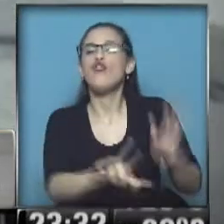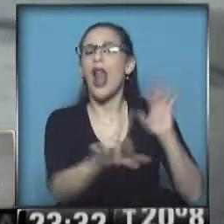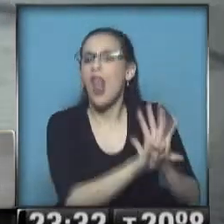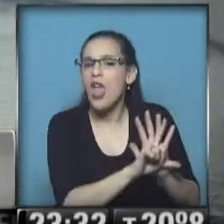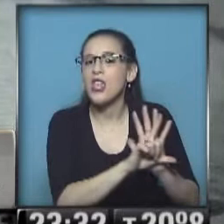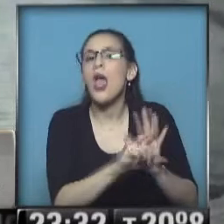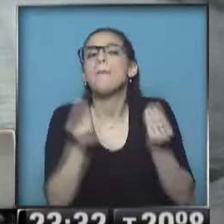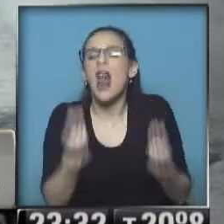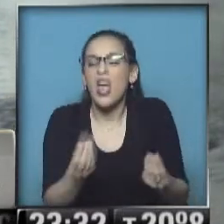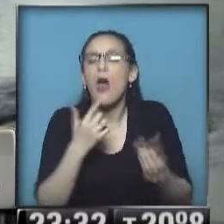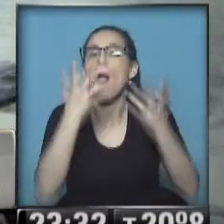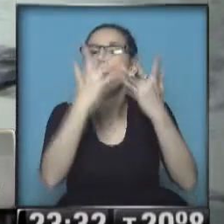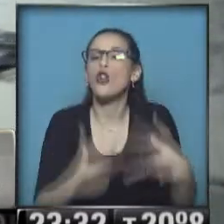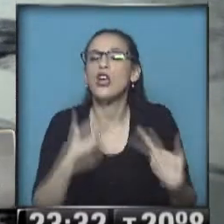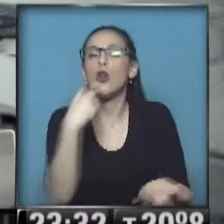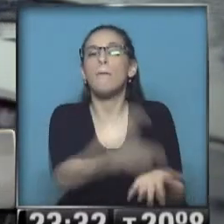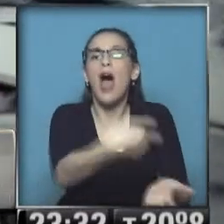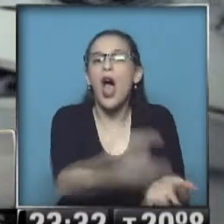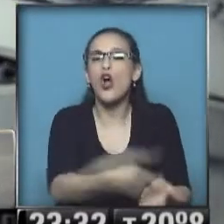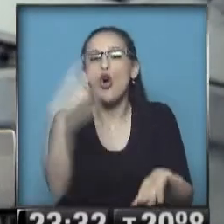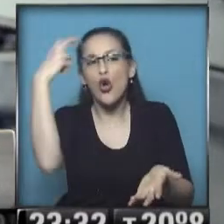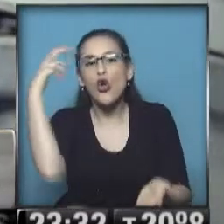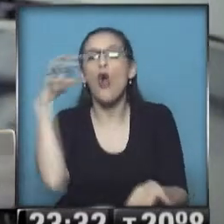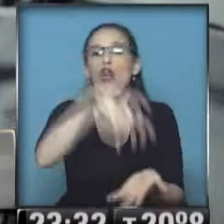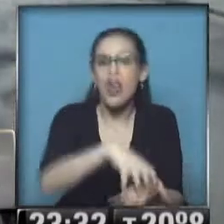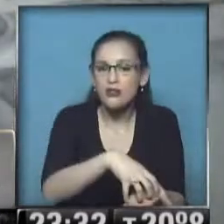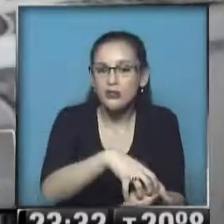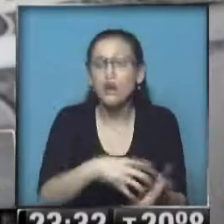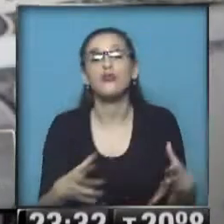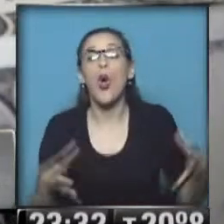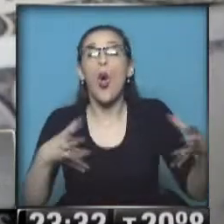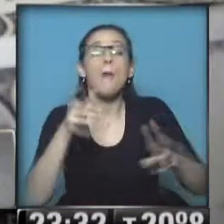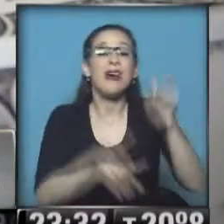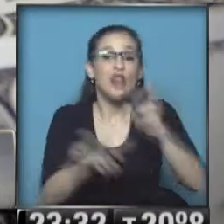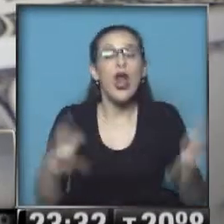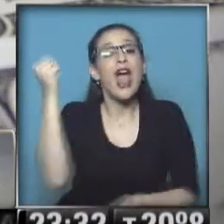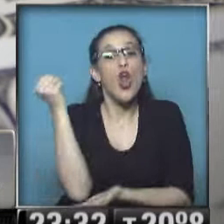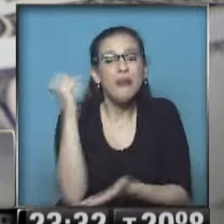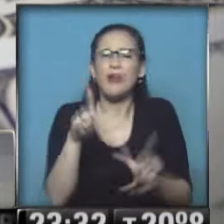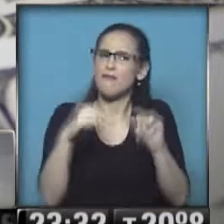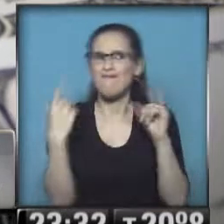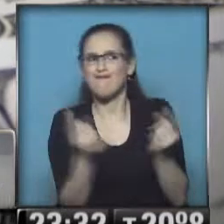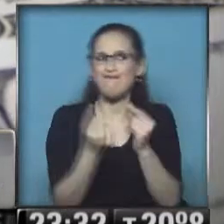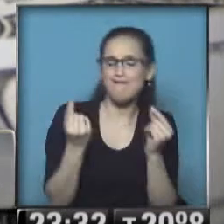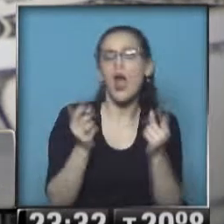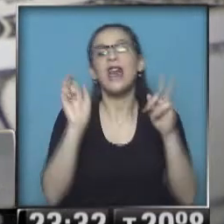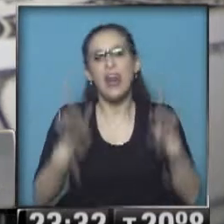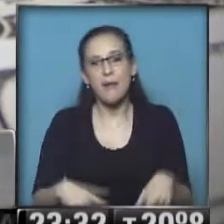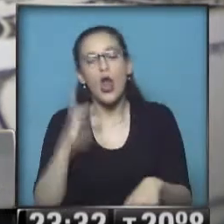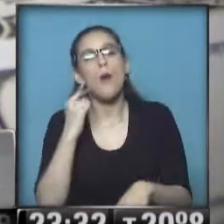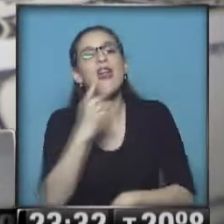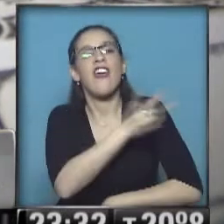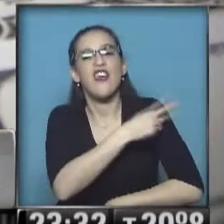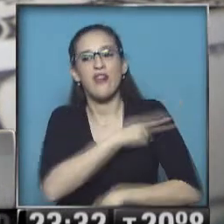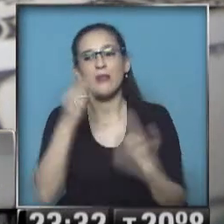pago soberano de la deuda al Congreso, fueron criticados por distintos economistas y por el jefe de gabinete, Jorge Capitanich, en